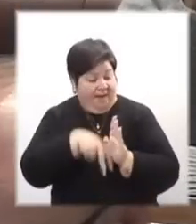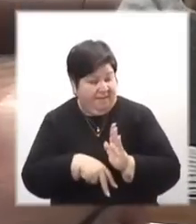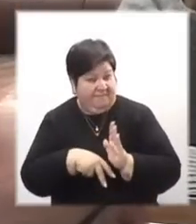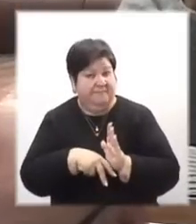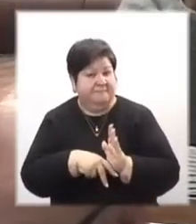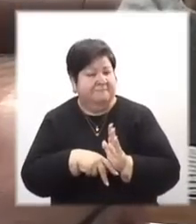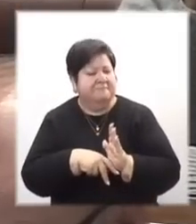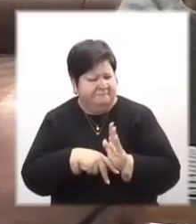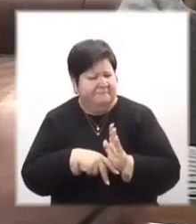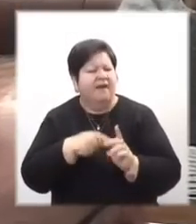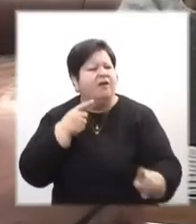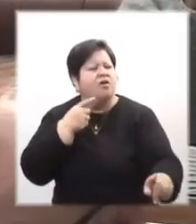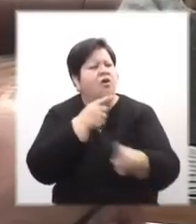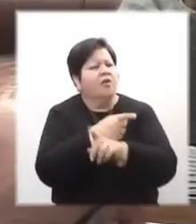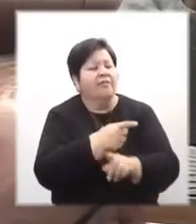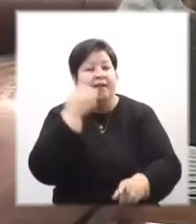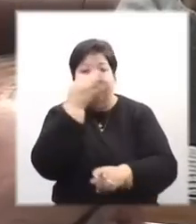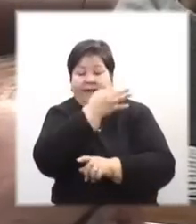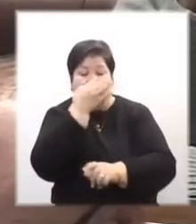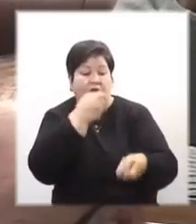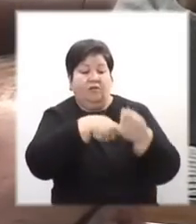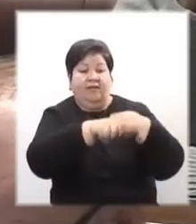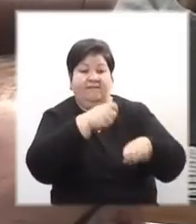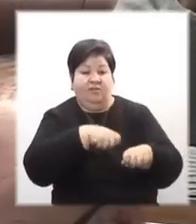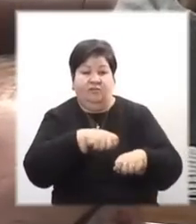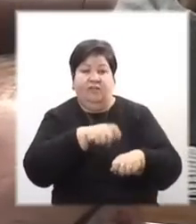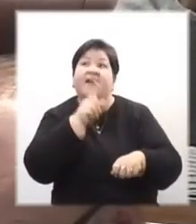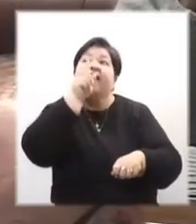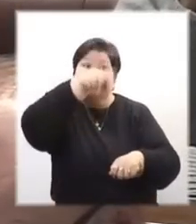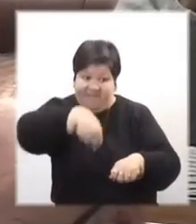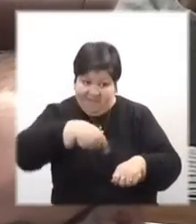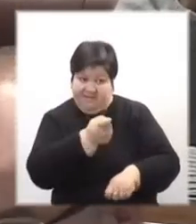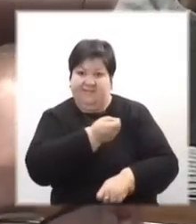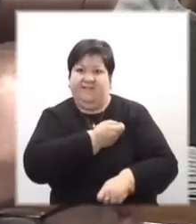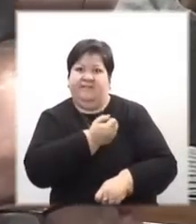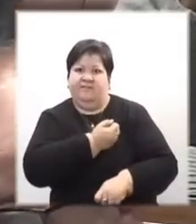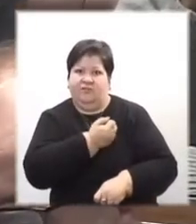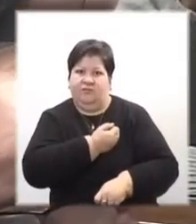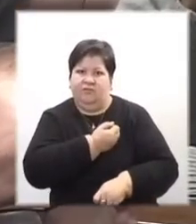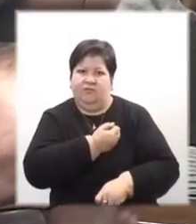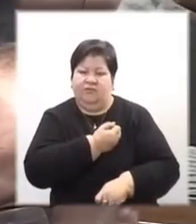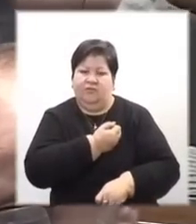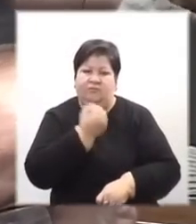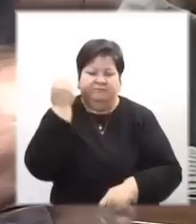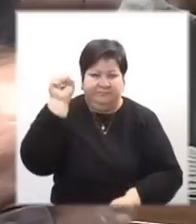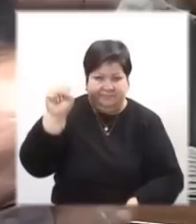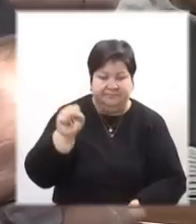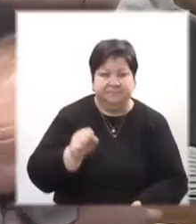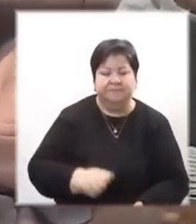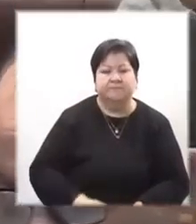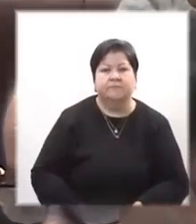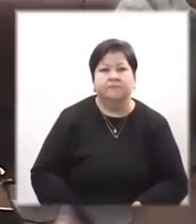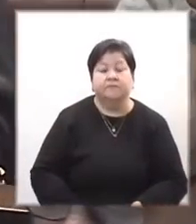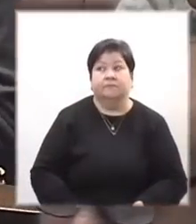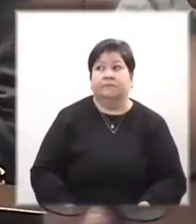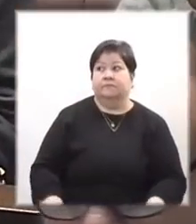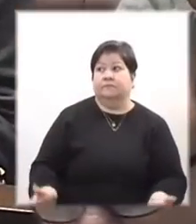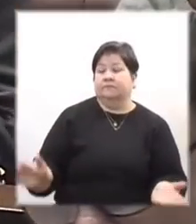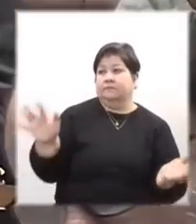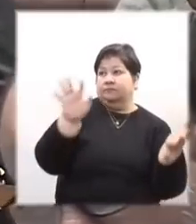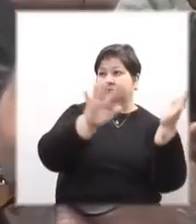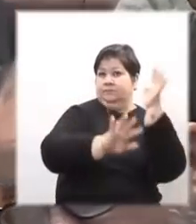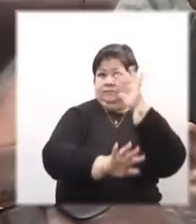para combatir el narcotráfico, que es el origen de ese delito. Es decir, en este estado de